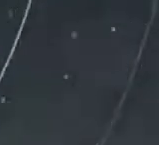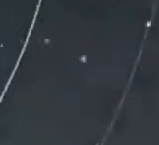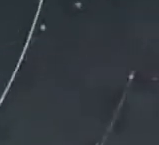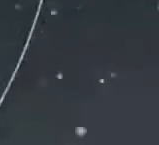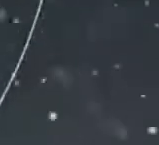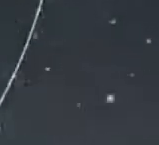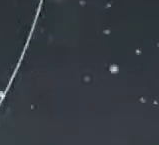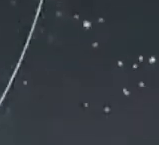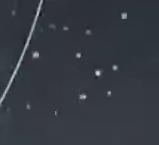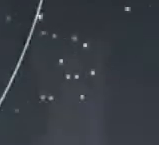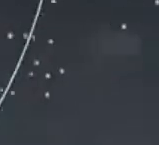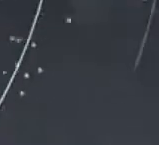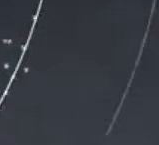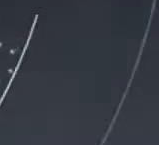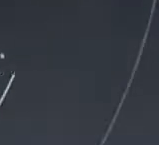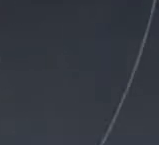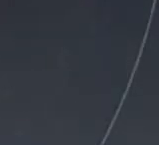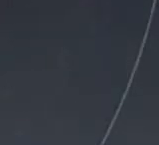800-911-2000.